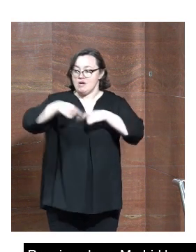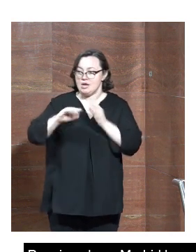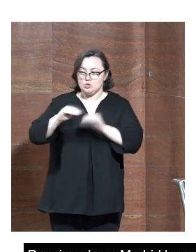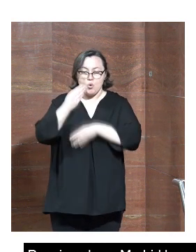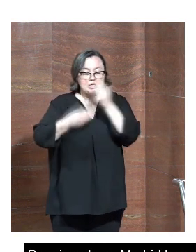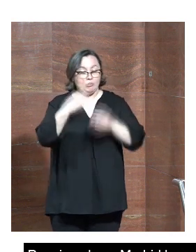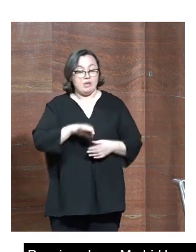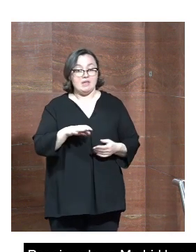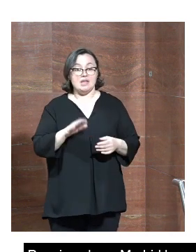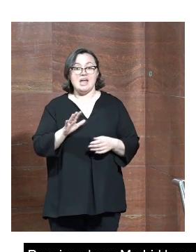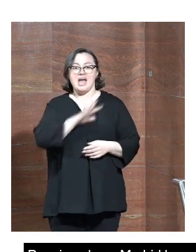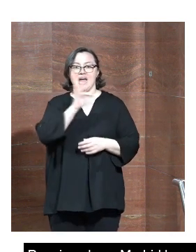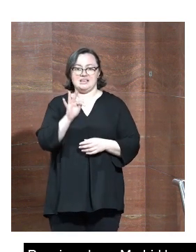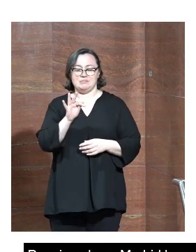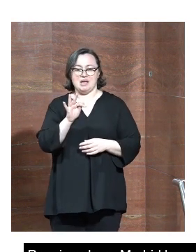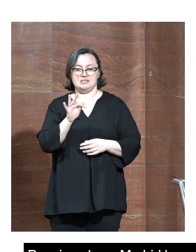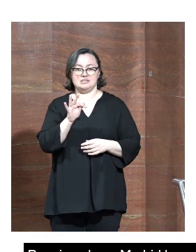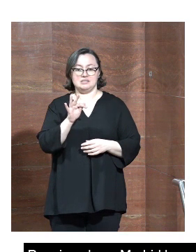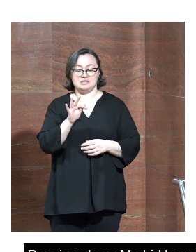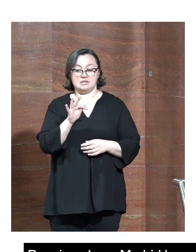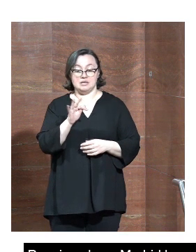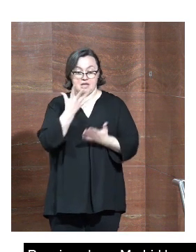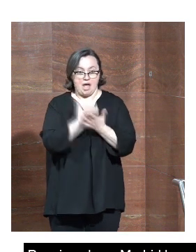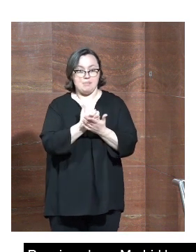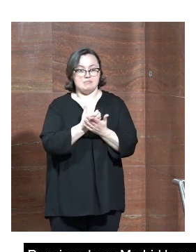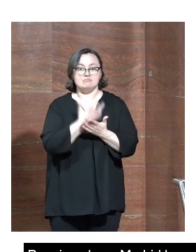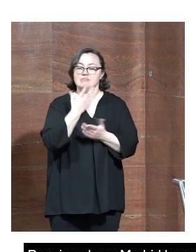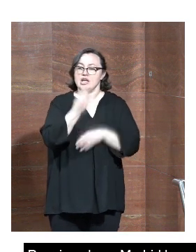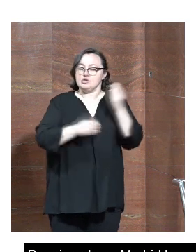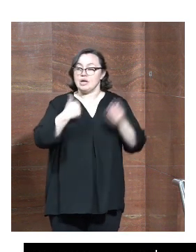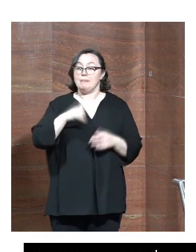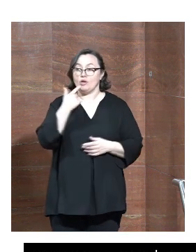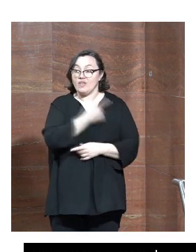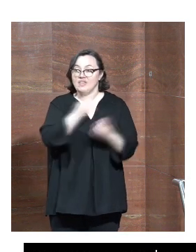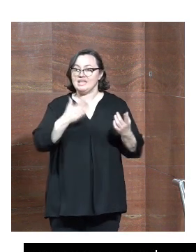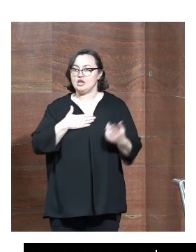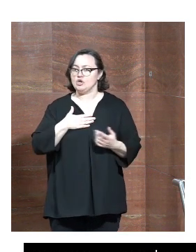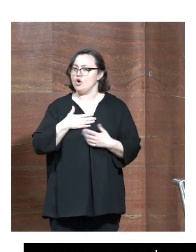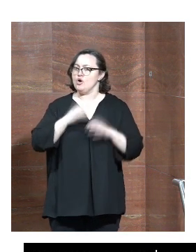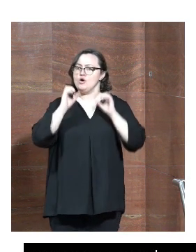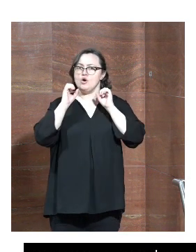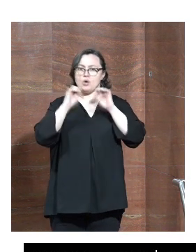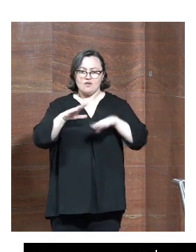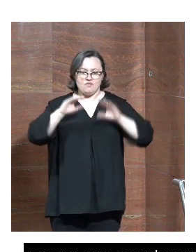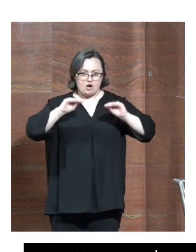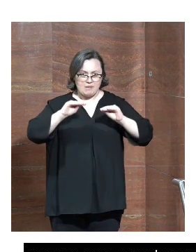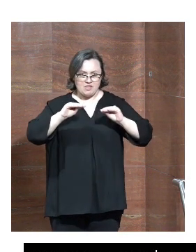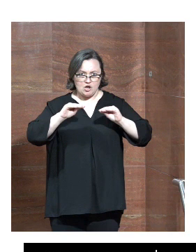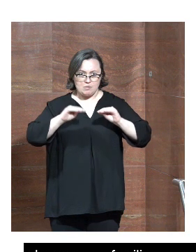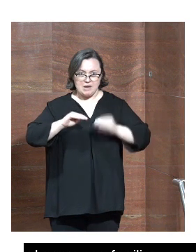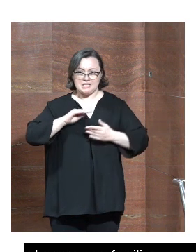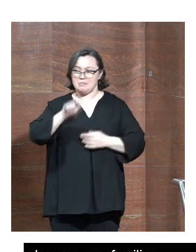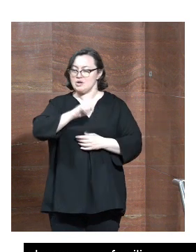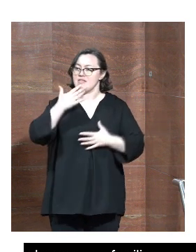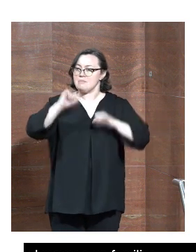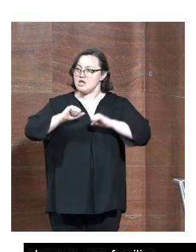familiar. Y de todas maneras ya le consigues y tal. Pero lo que yo quiero decir es que es importante. Yo no renuncio a la formación y la capacitación de